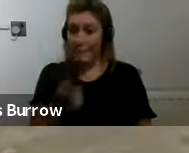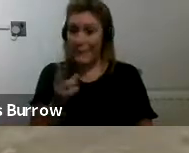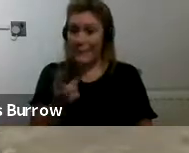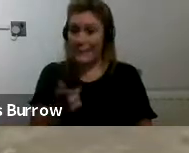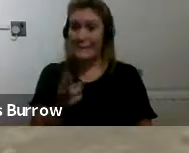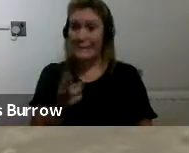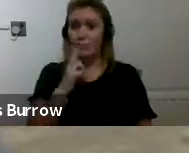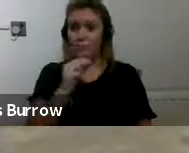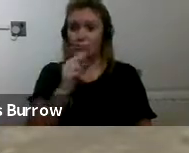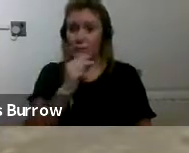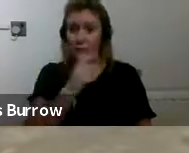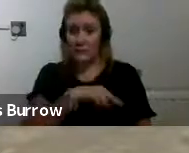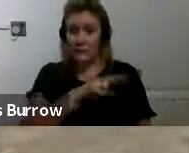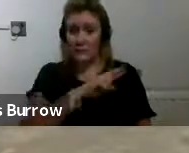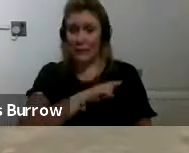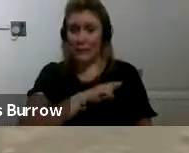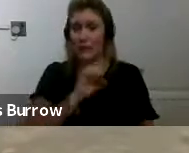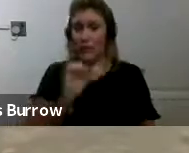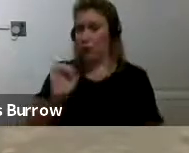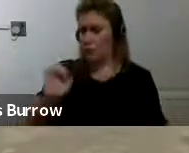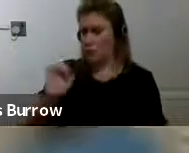No crazy.